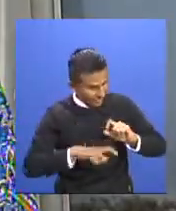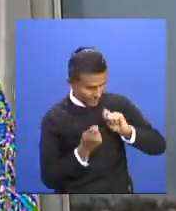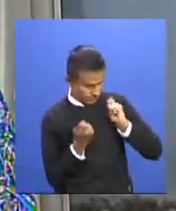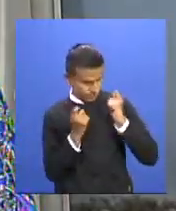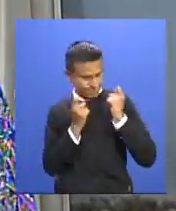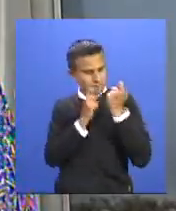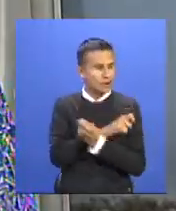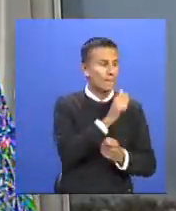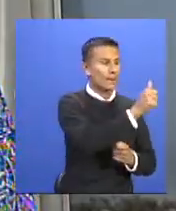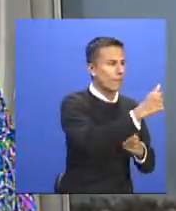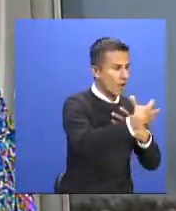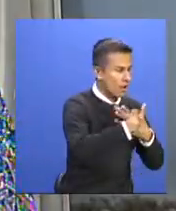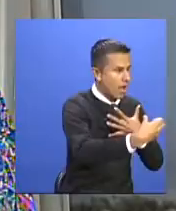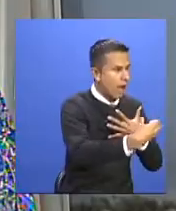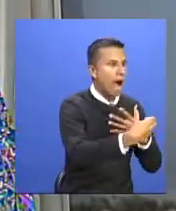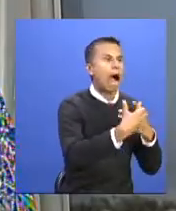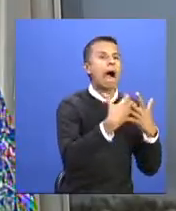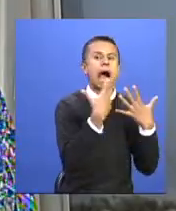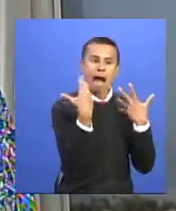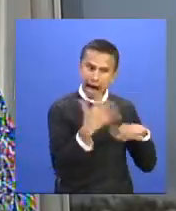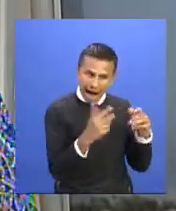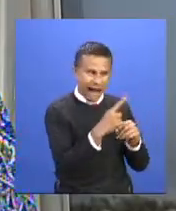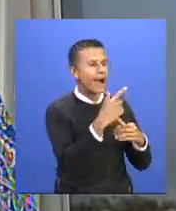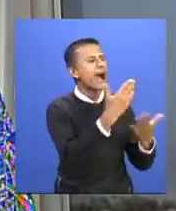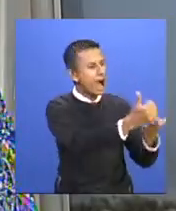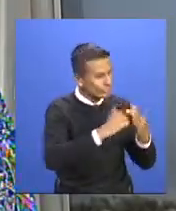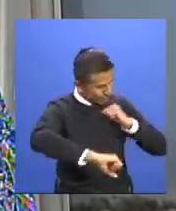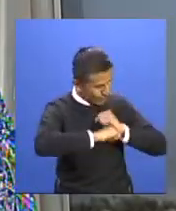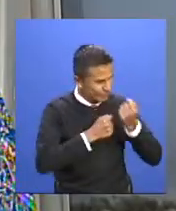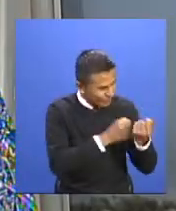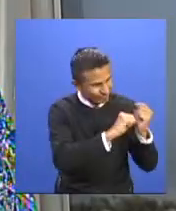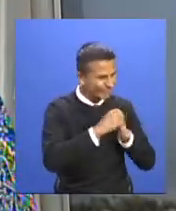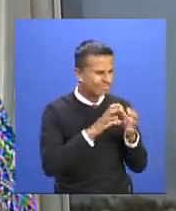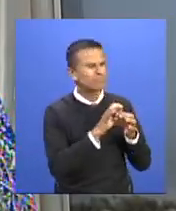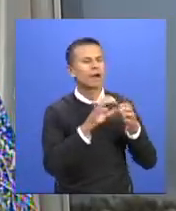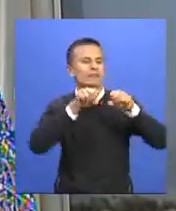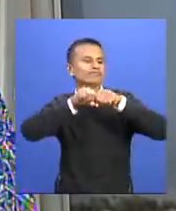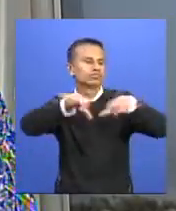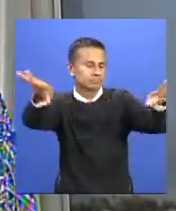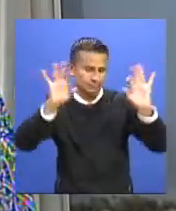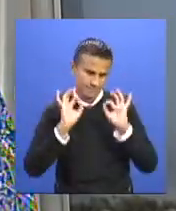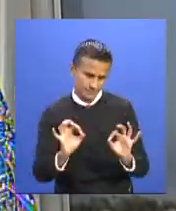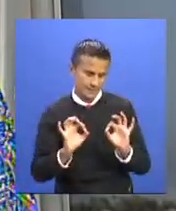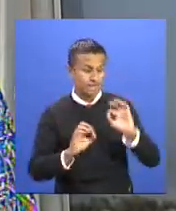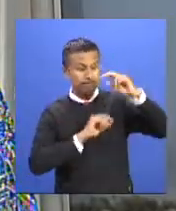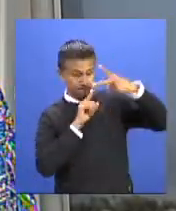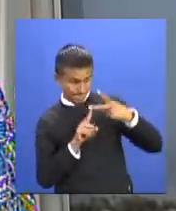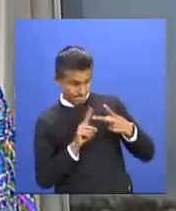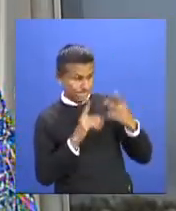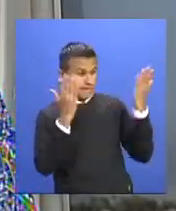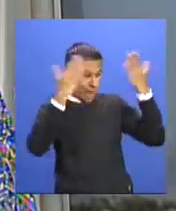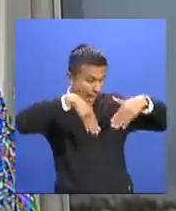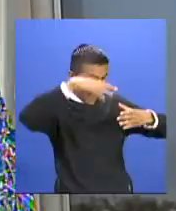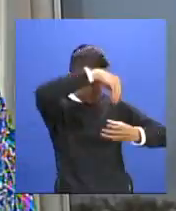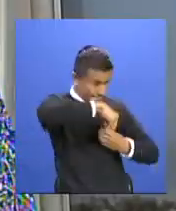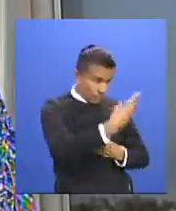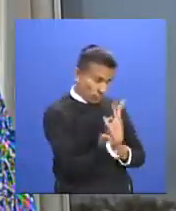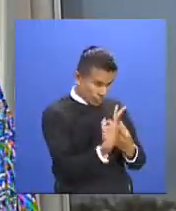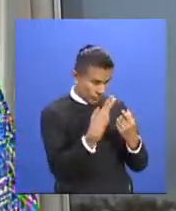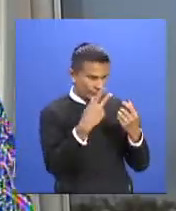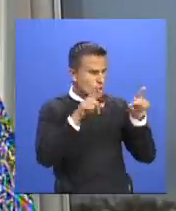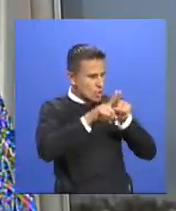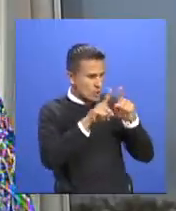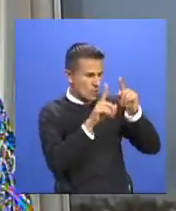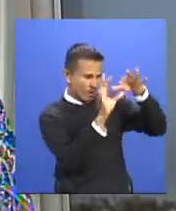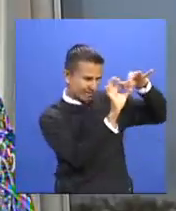proyectarlo. Tengo que fijar estrategias de comunicación internas, engranadas pues a toda